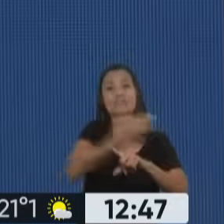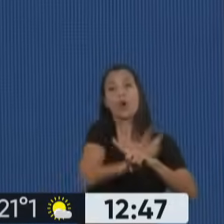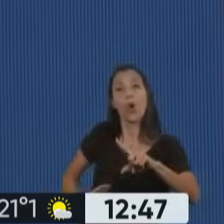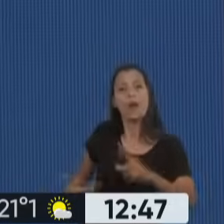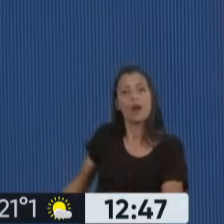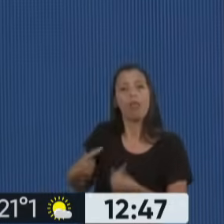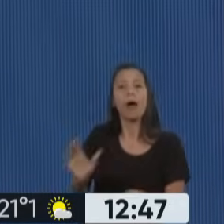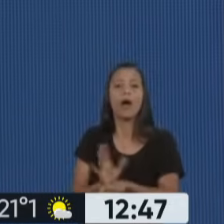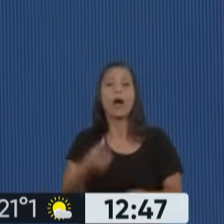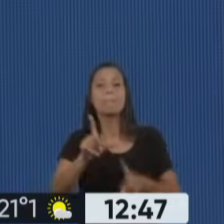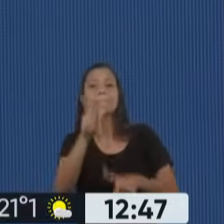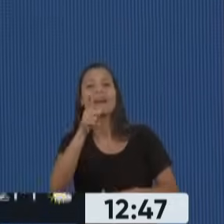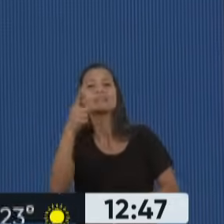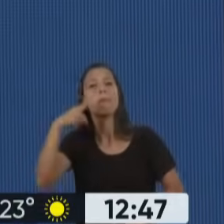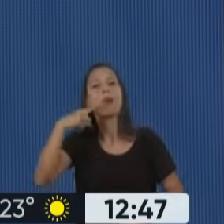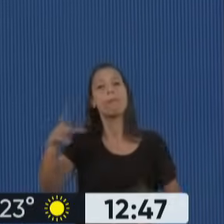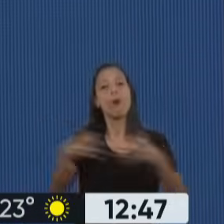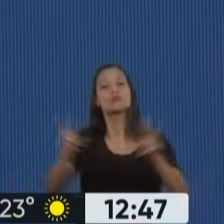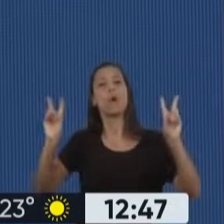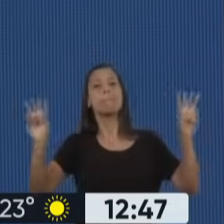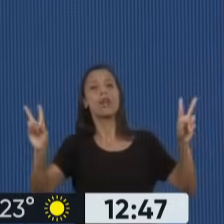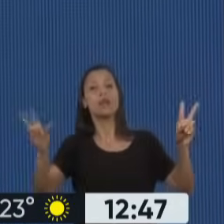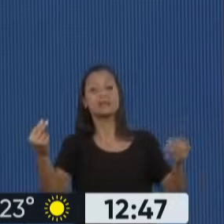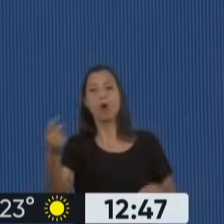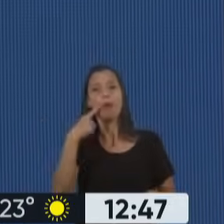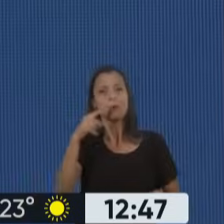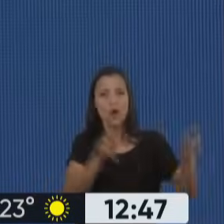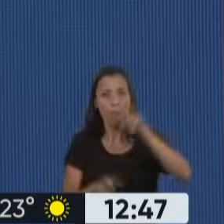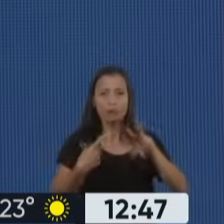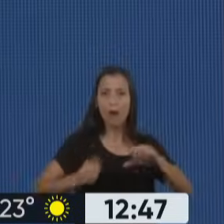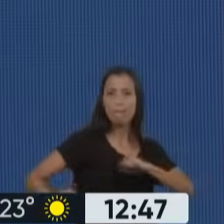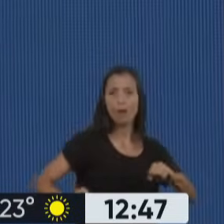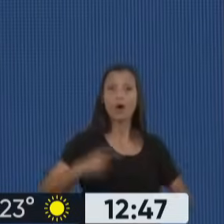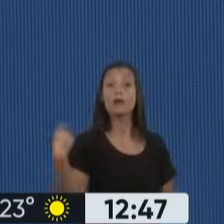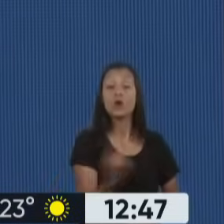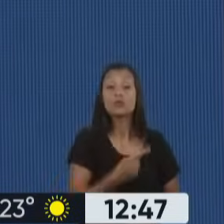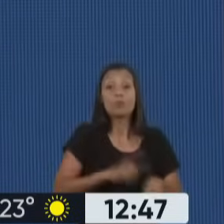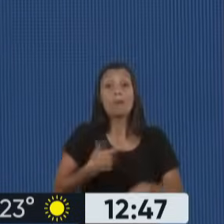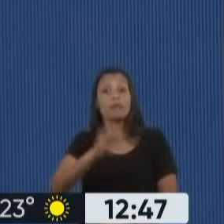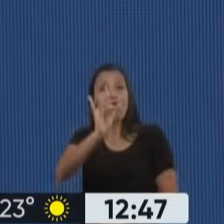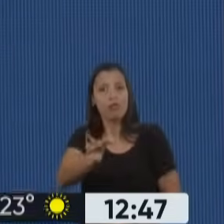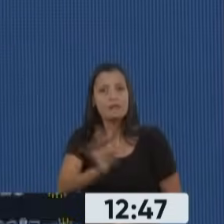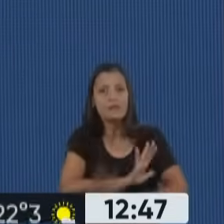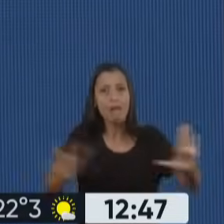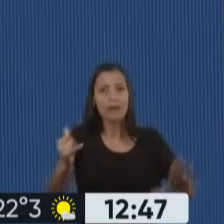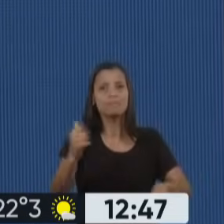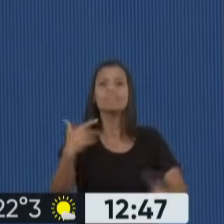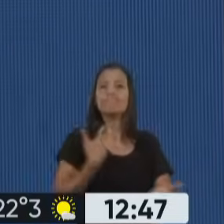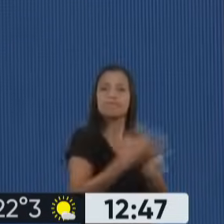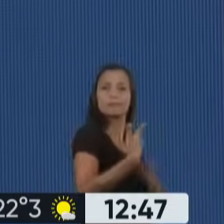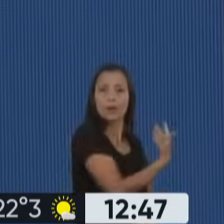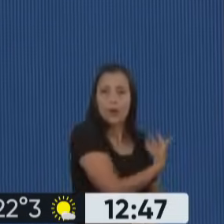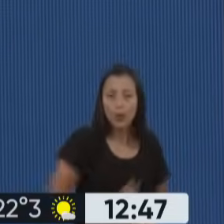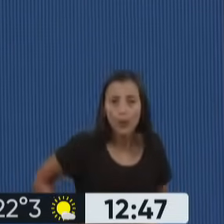con toda la maquinaria del peronismo en diciembre ya no estuviéramos más, digamos, a fin de diciembre cuando llegaran las fiestas.